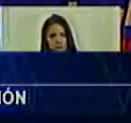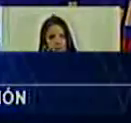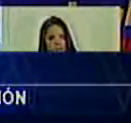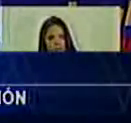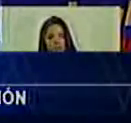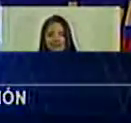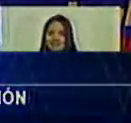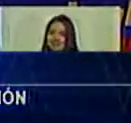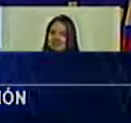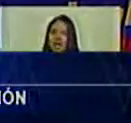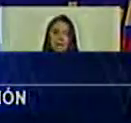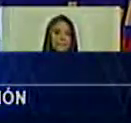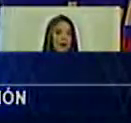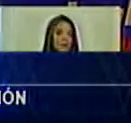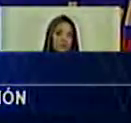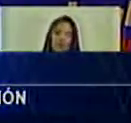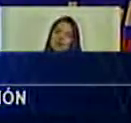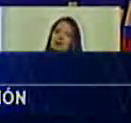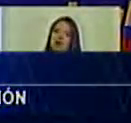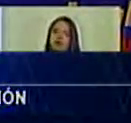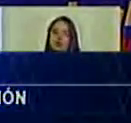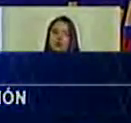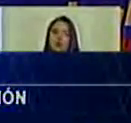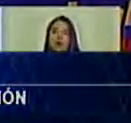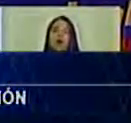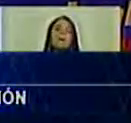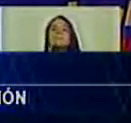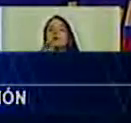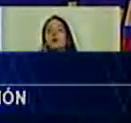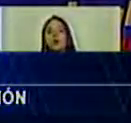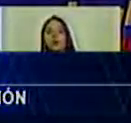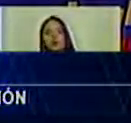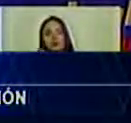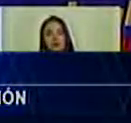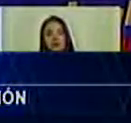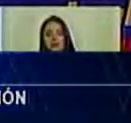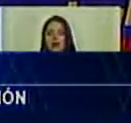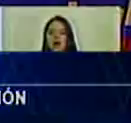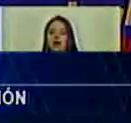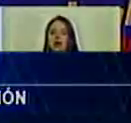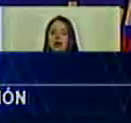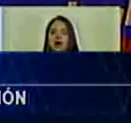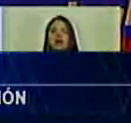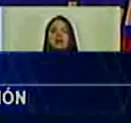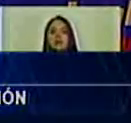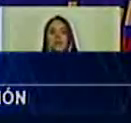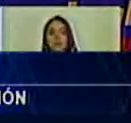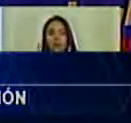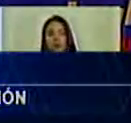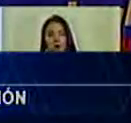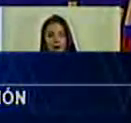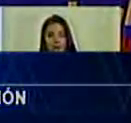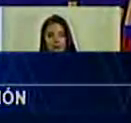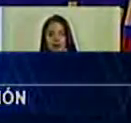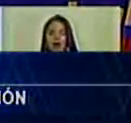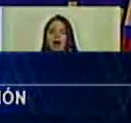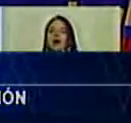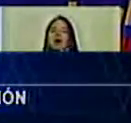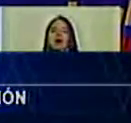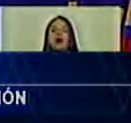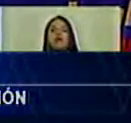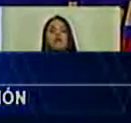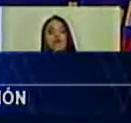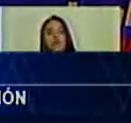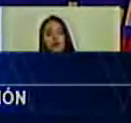son, la mayoría de ellos, militantes de Primero Justicia, militantes de Acción Democrática, militantes de Voluntad